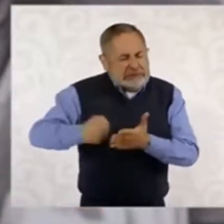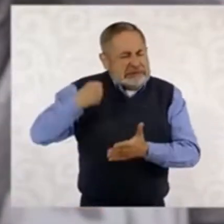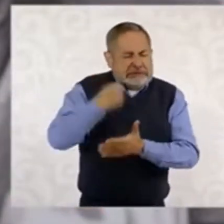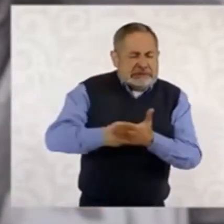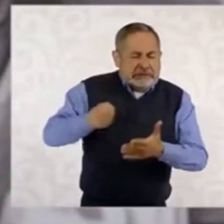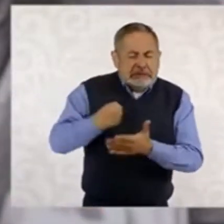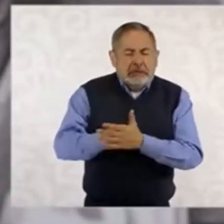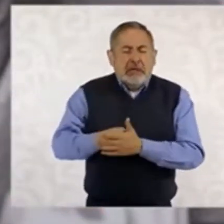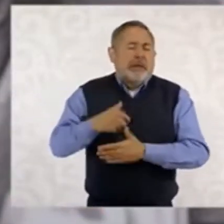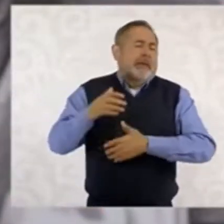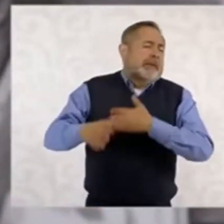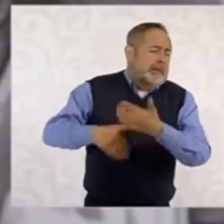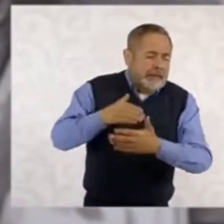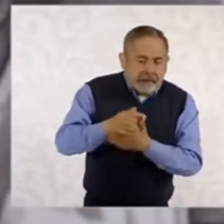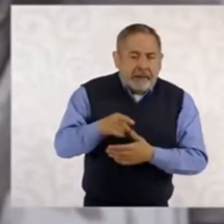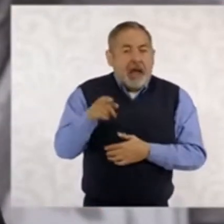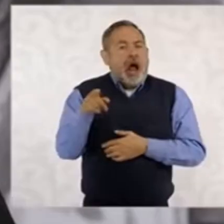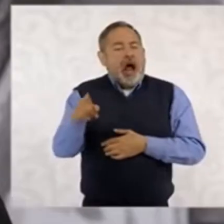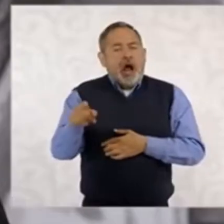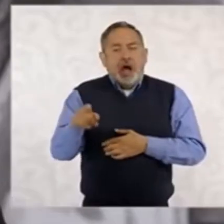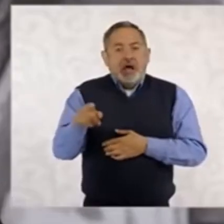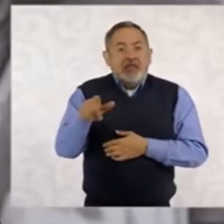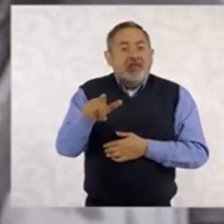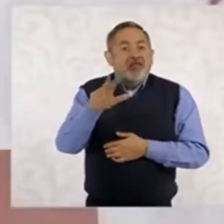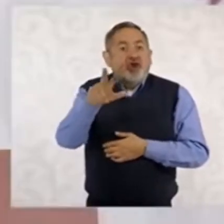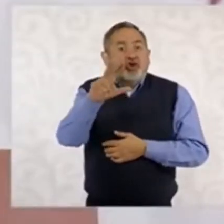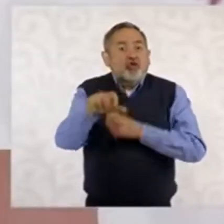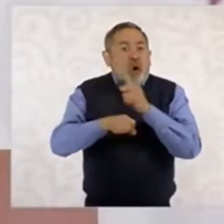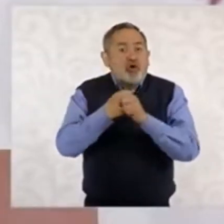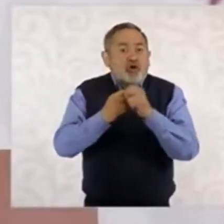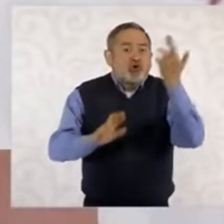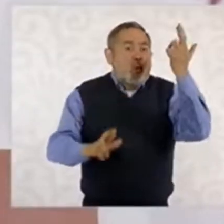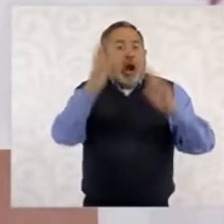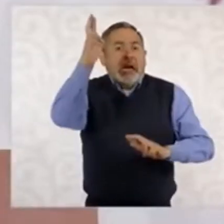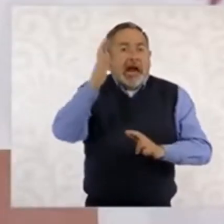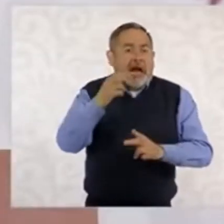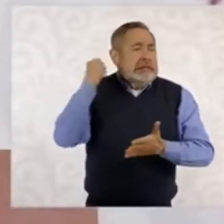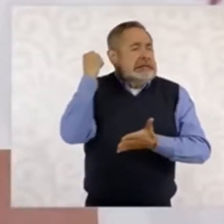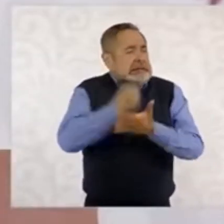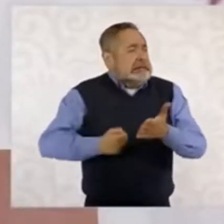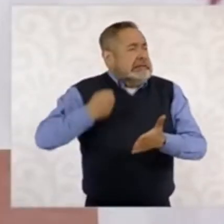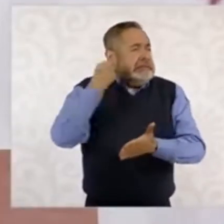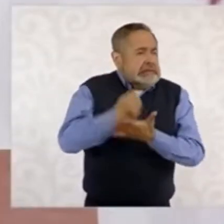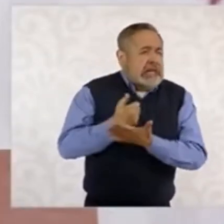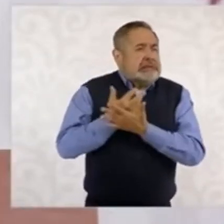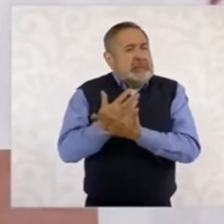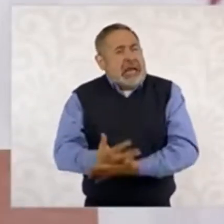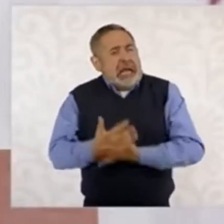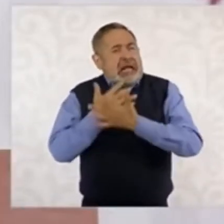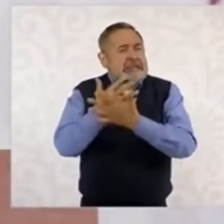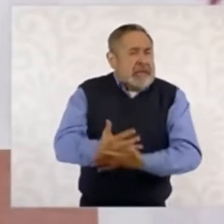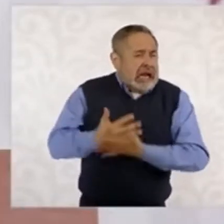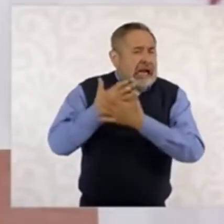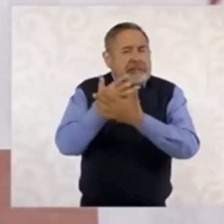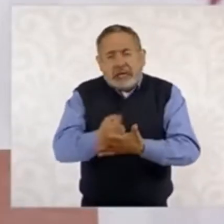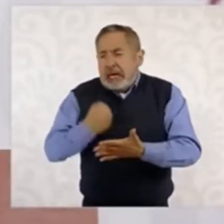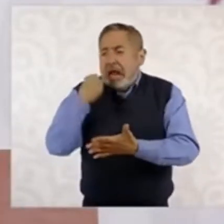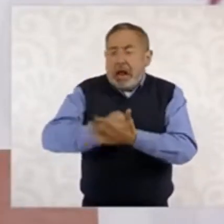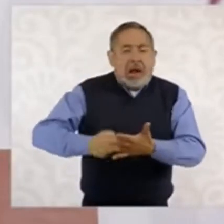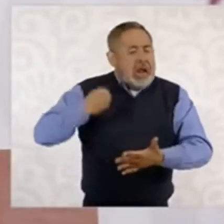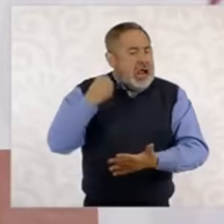años después el fin de una de las huelgas más largas, duras y dolorosas de nuestra vida